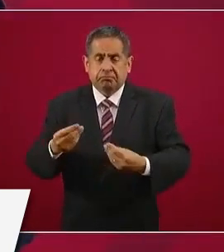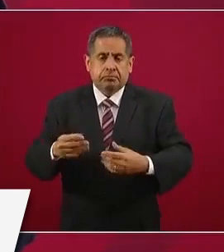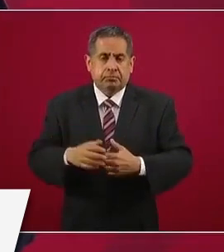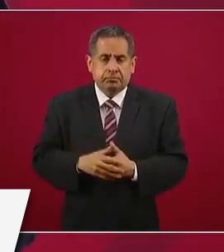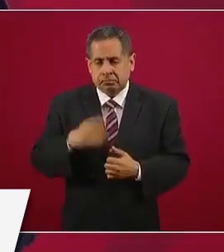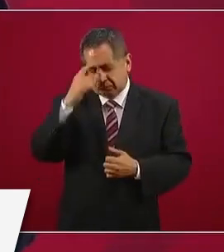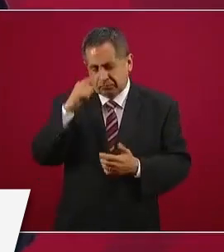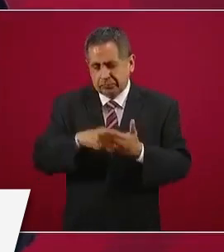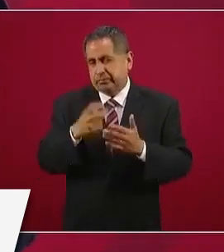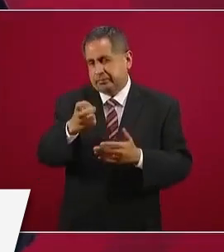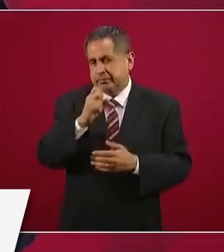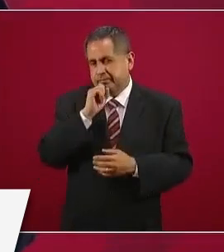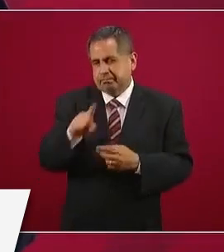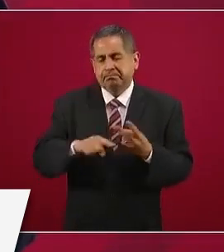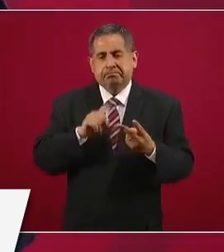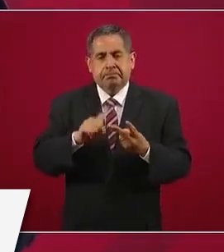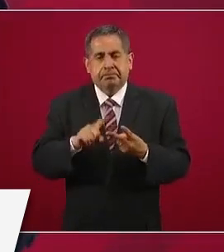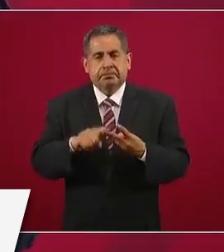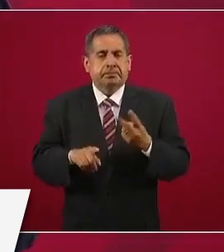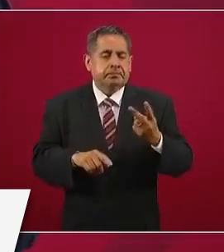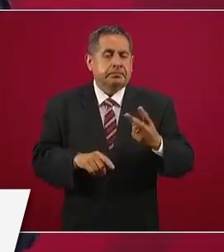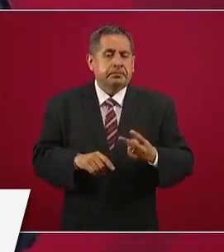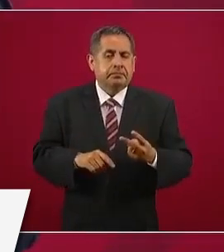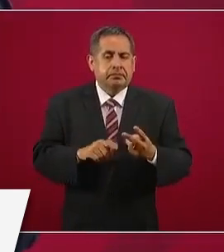Yo creo que ese es otro logro.